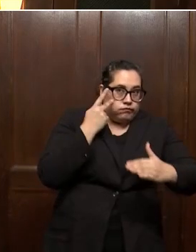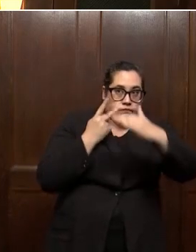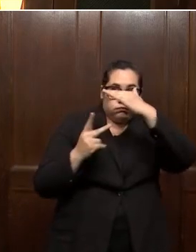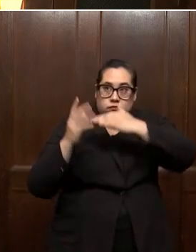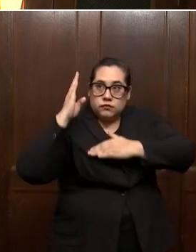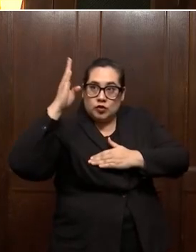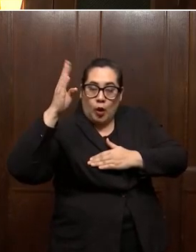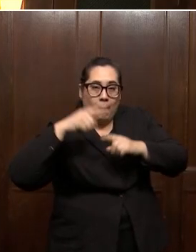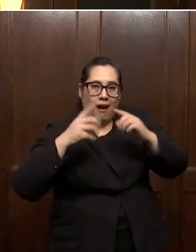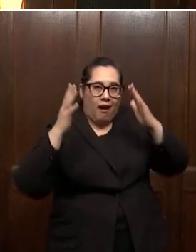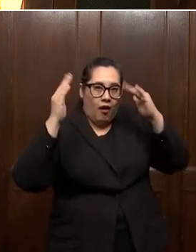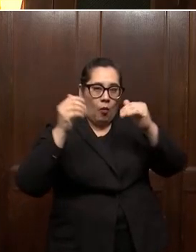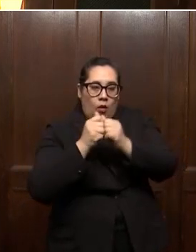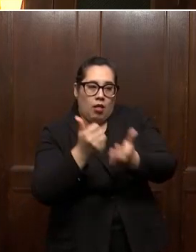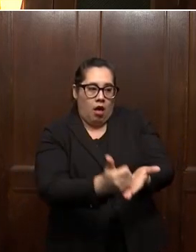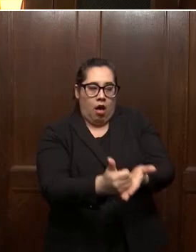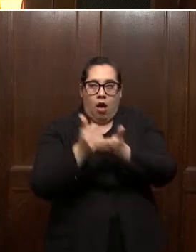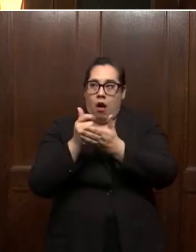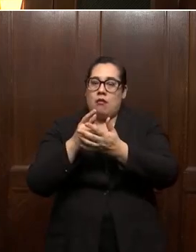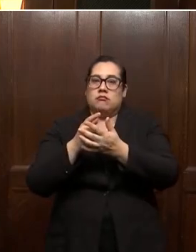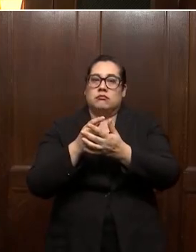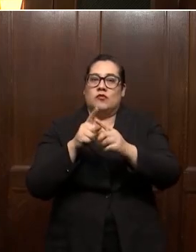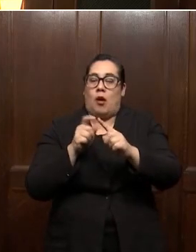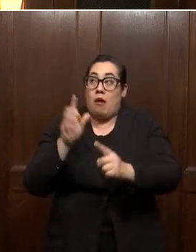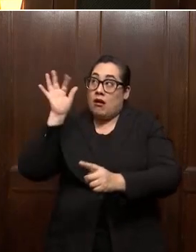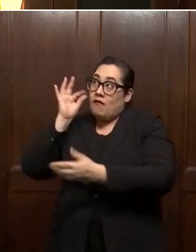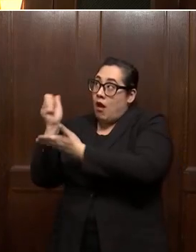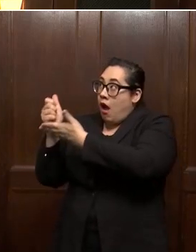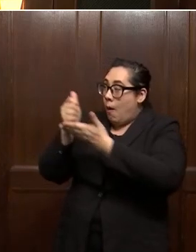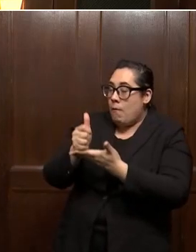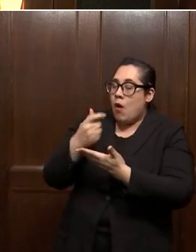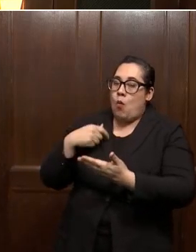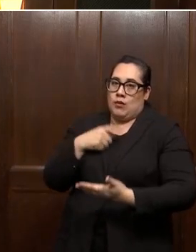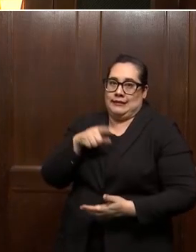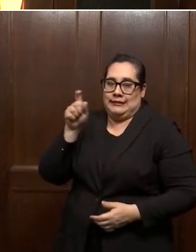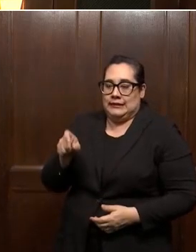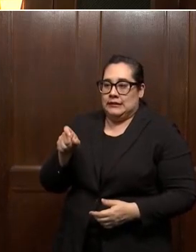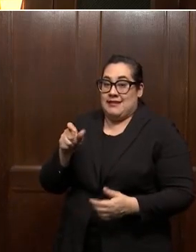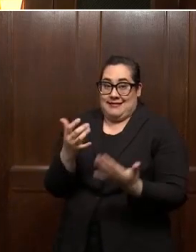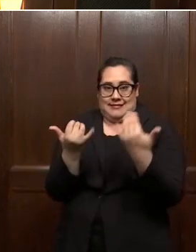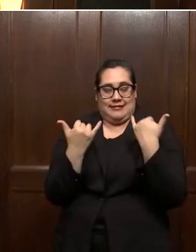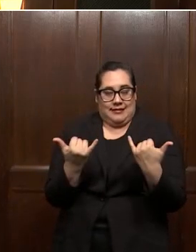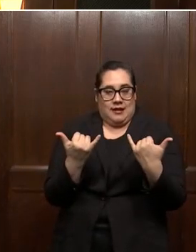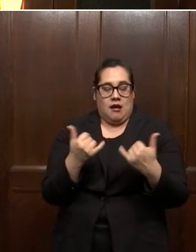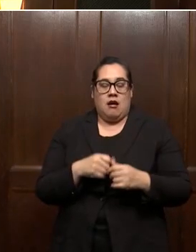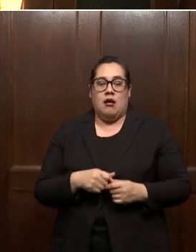con la ayuda del gobierno federal, necesitamos ahora